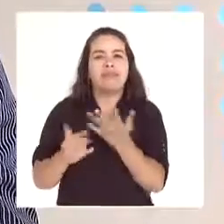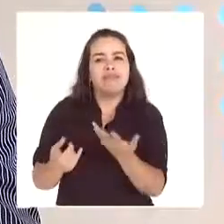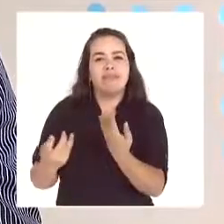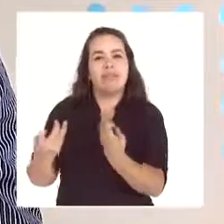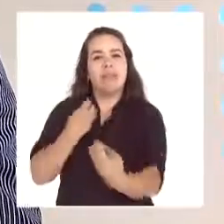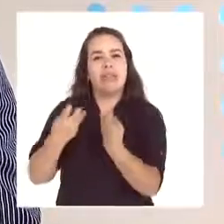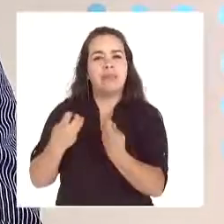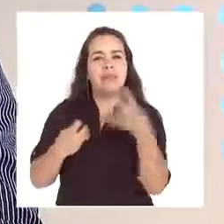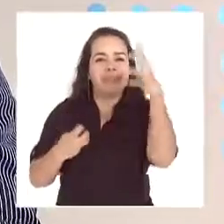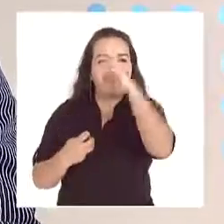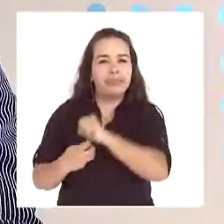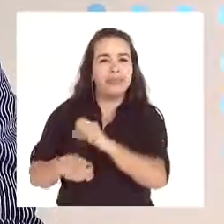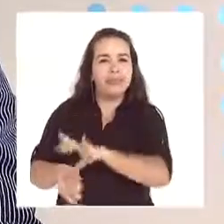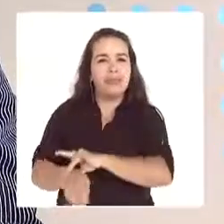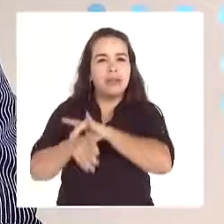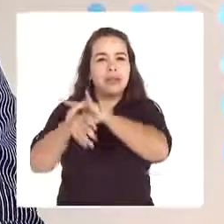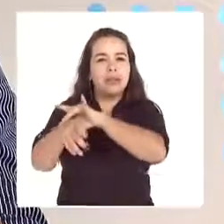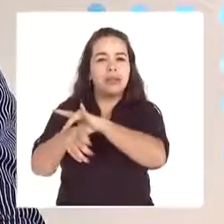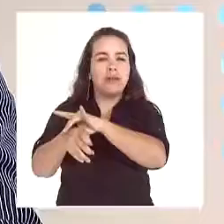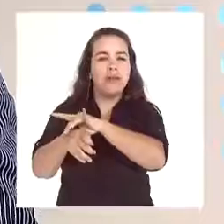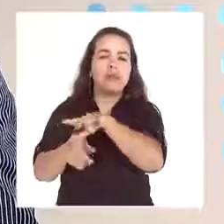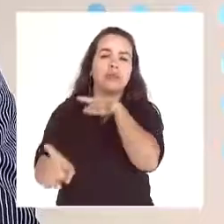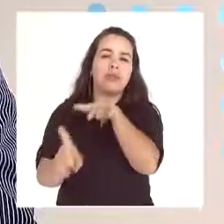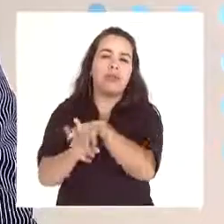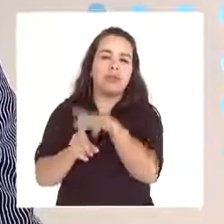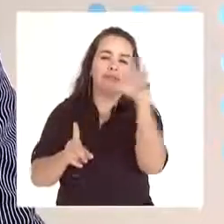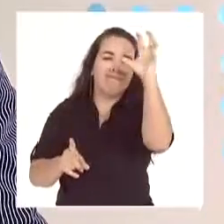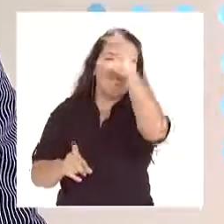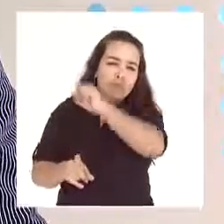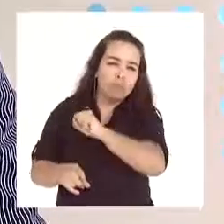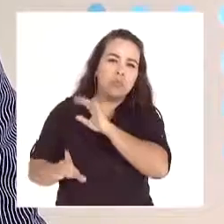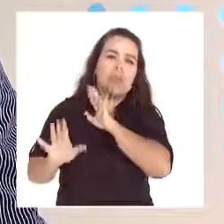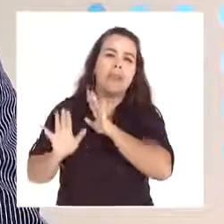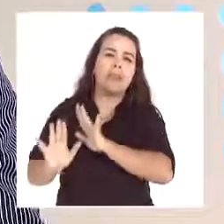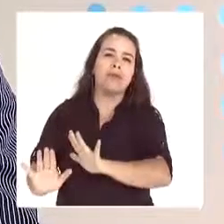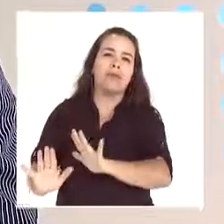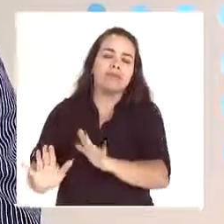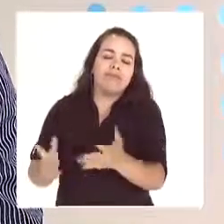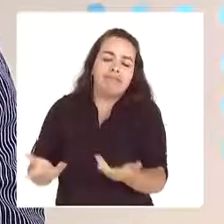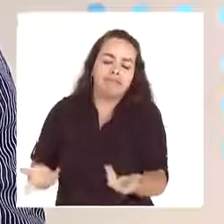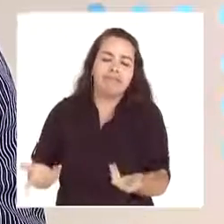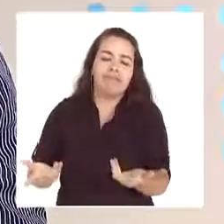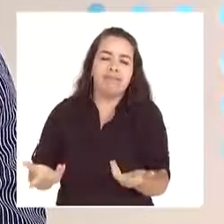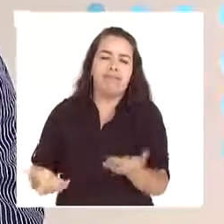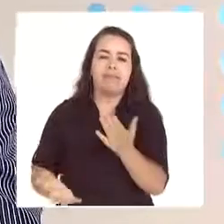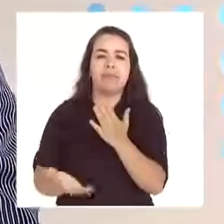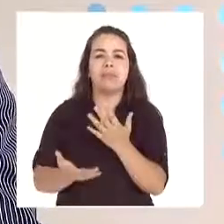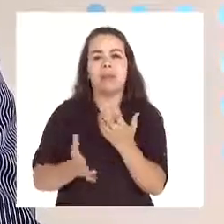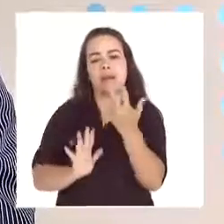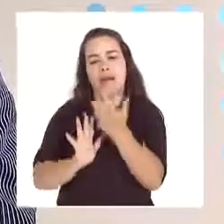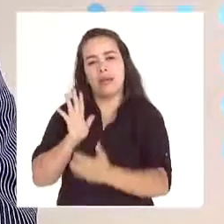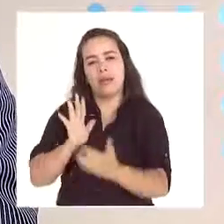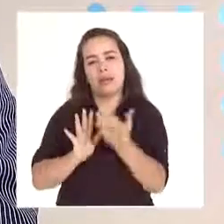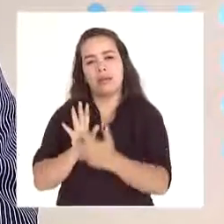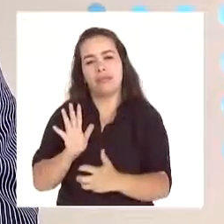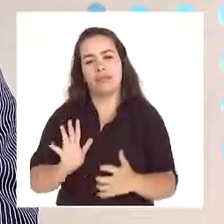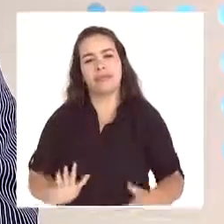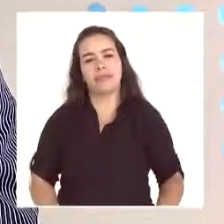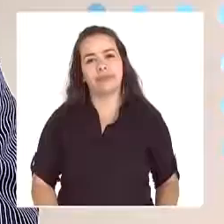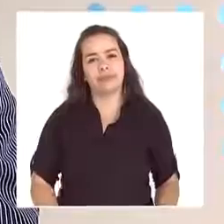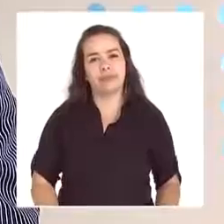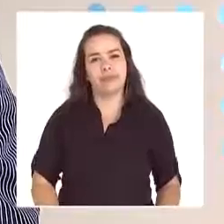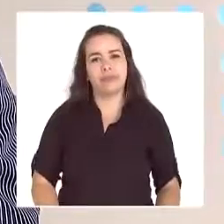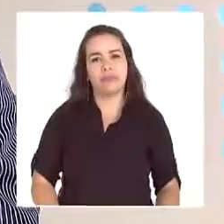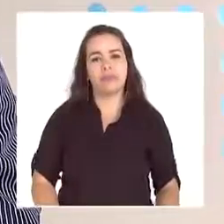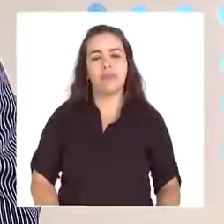hallazgos clínicos que hemos encontrado durante nuestro examen y durante nuestra